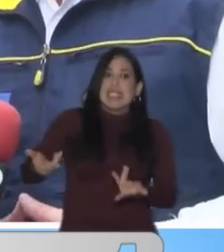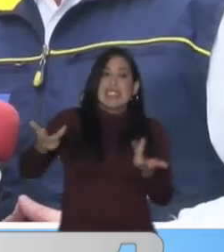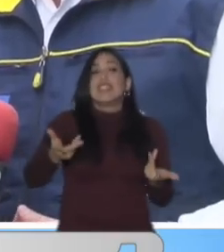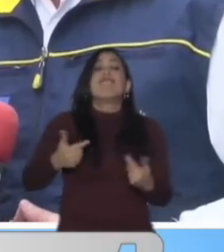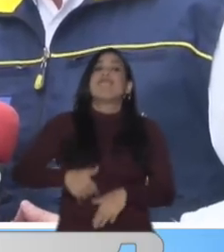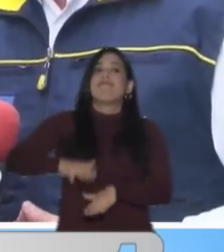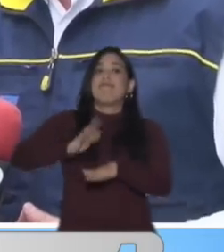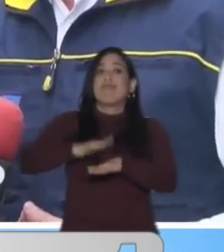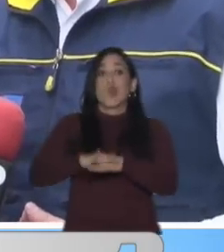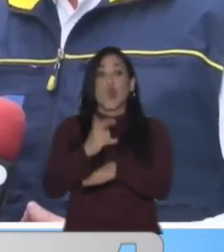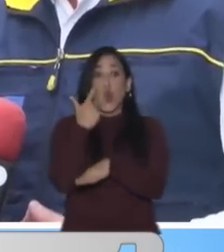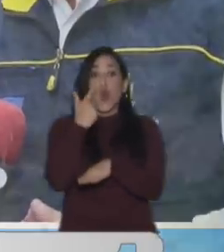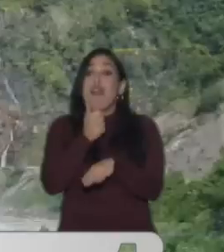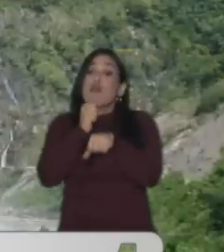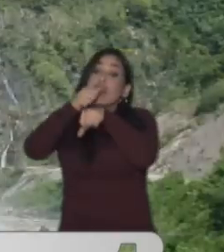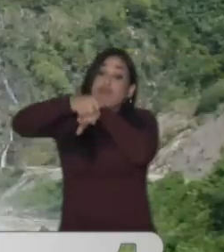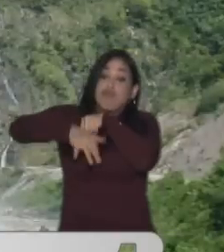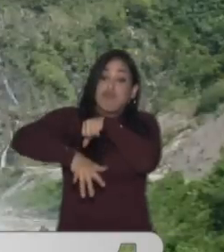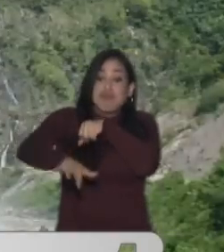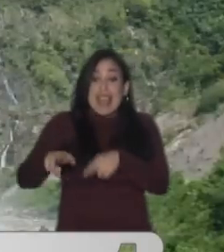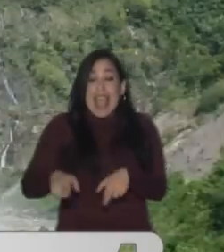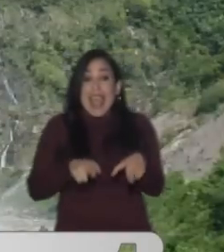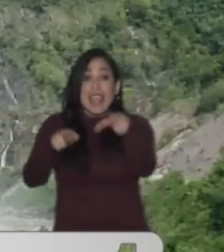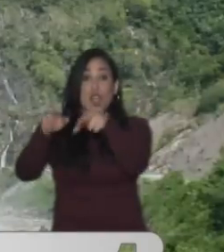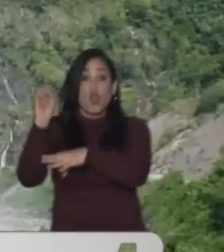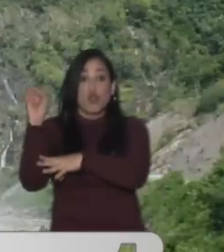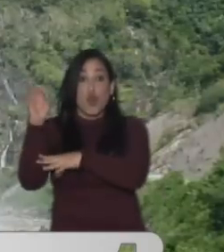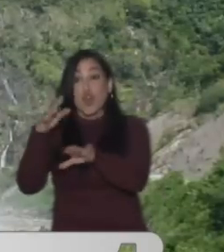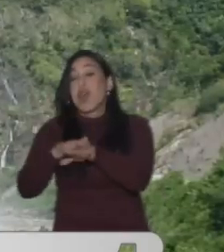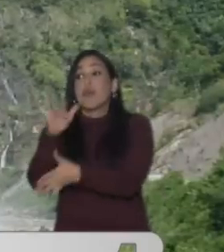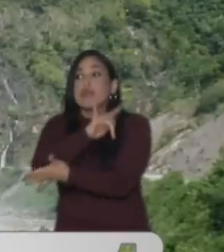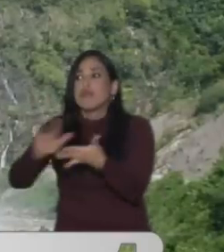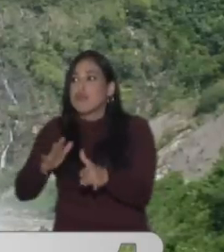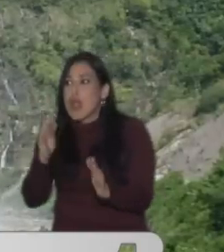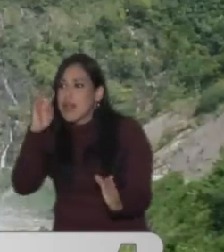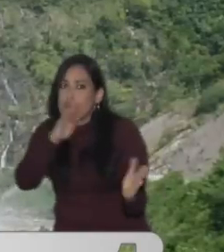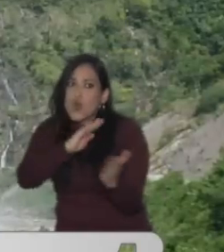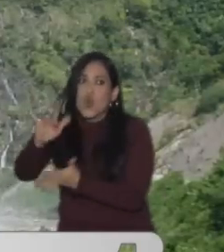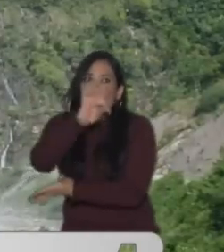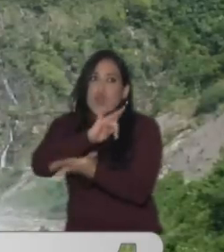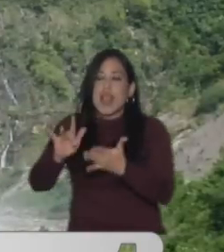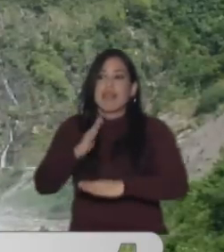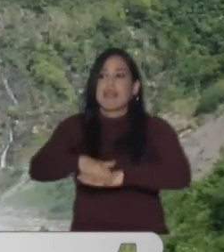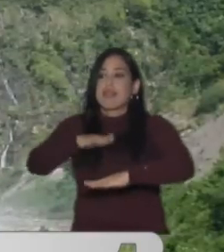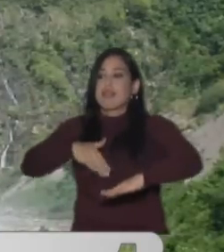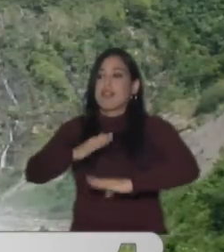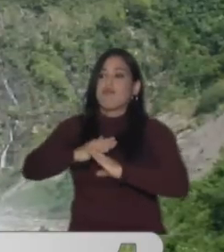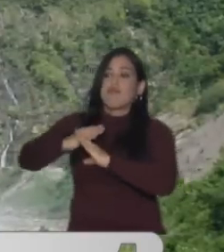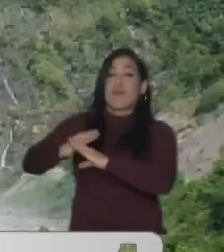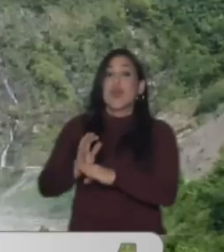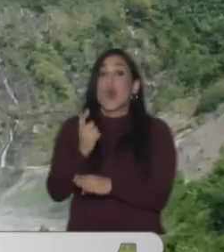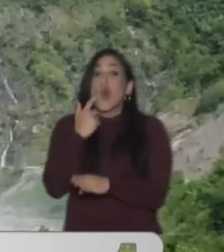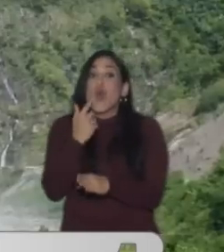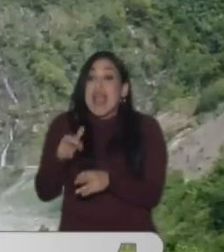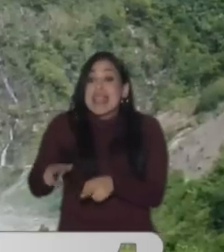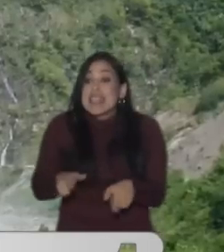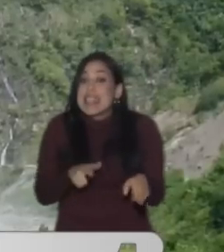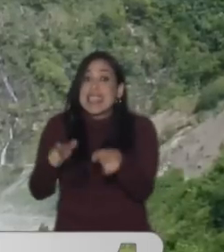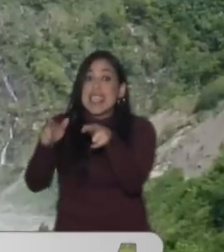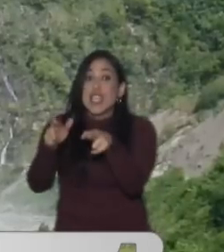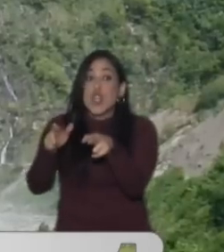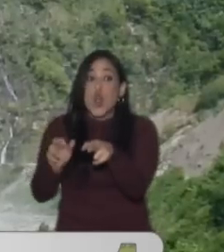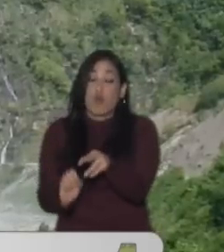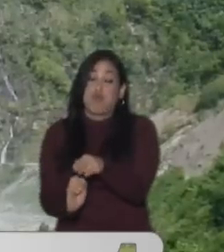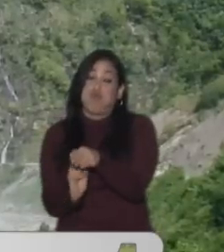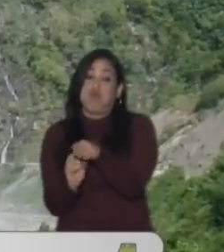abajo que tienen jurisdicción sobre el río Sogamoso a activar sus planes de contingencia y sus planes de prevención, teniendo en cuenta que el nivel del río Sogamoso